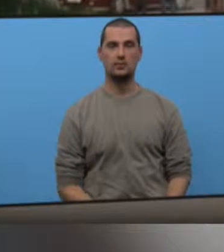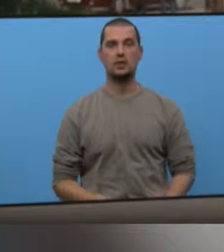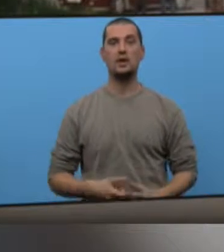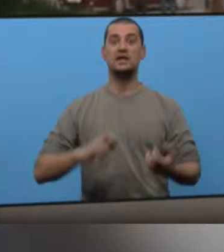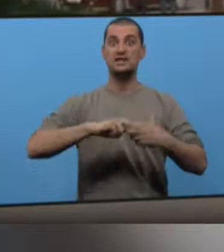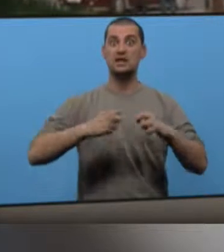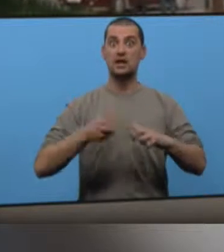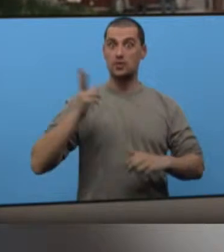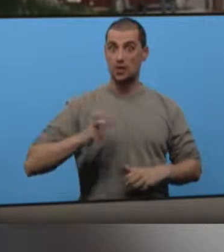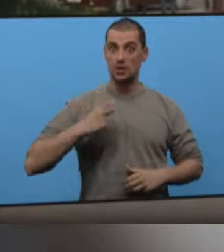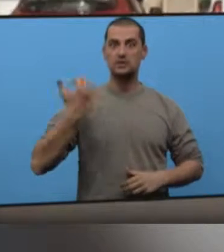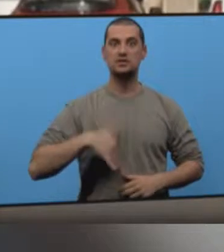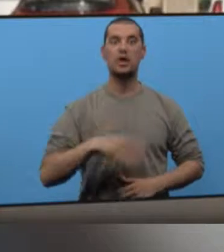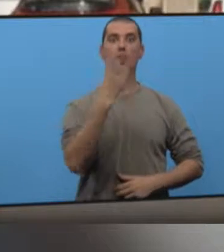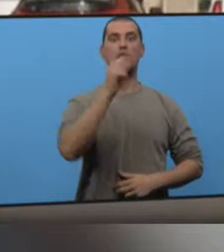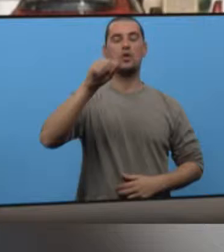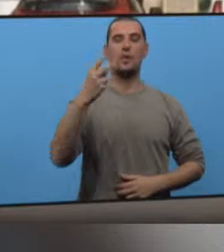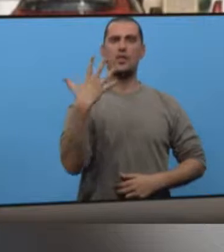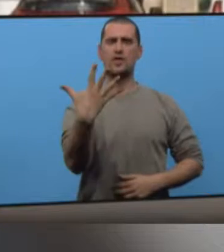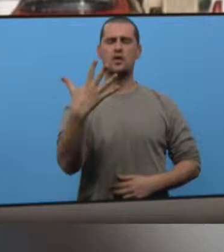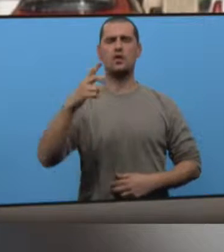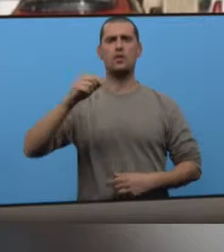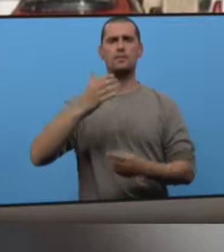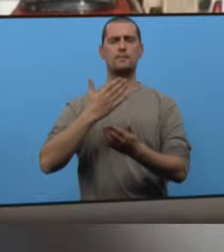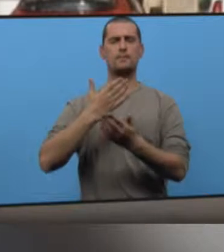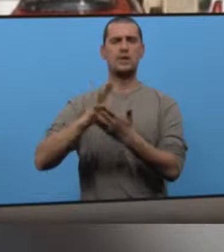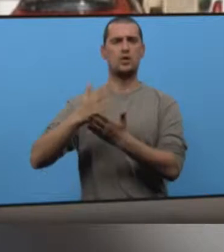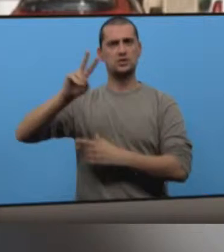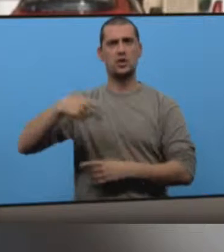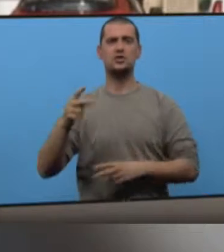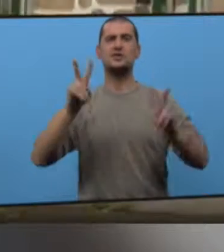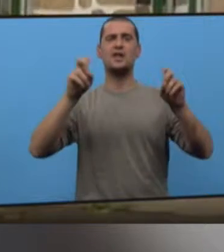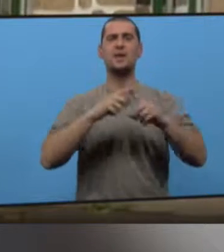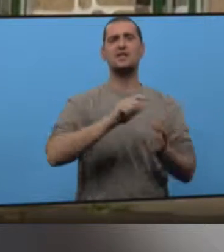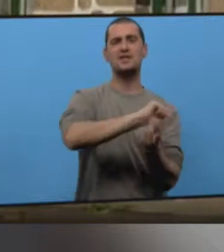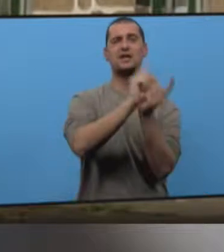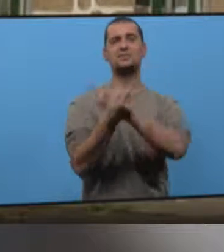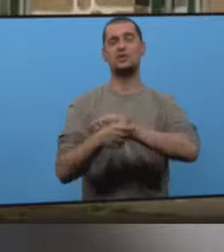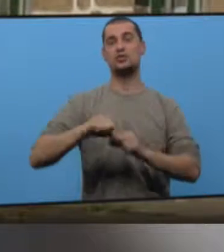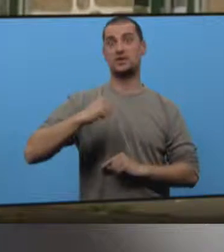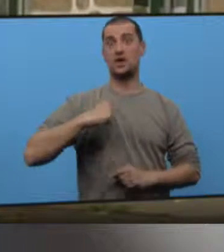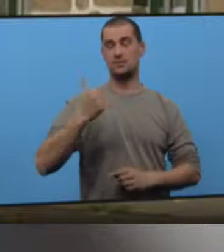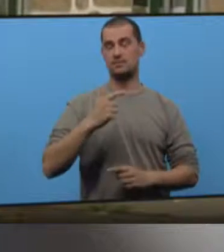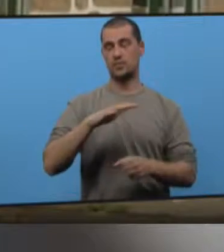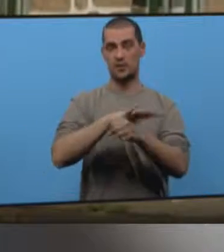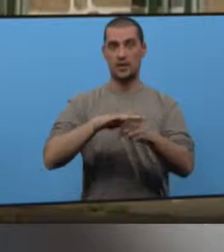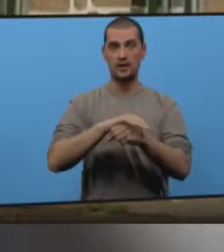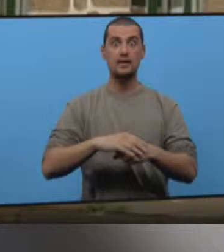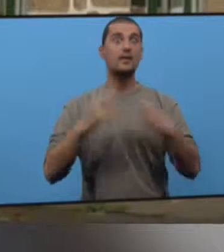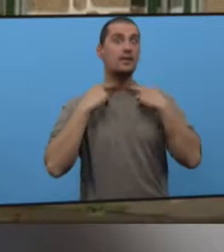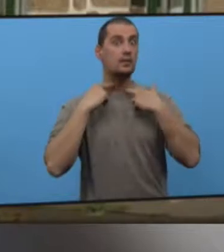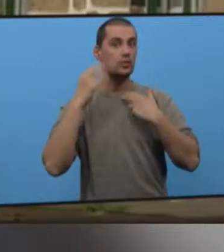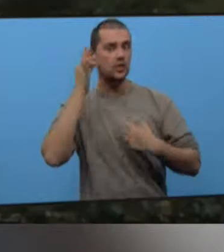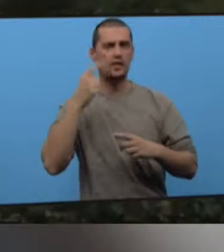O Sergas adebeda 4,5 millóns de euros á Deputación dos gastos da xestión polo traspaso dos hospitais provinciais. A deputada de Economía denunciou